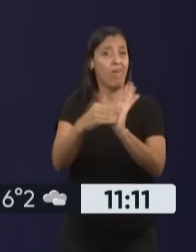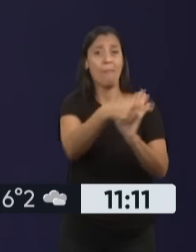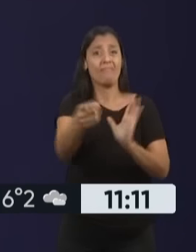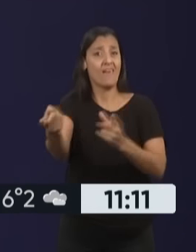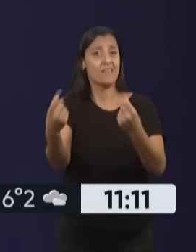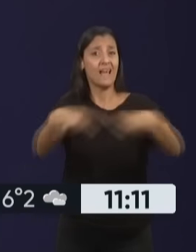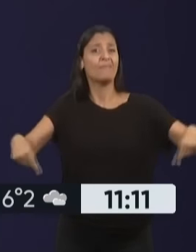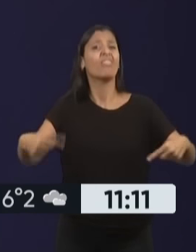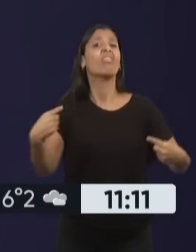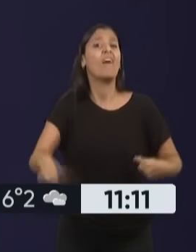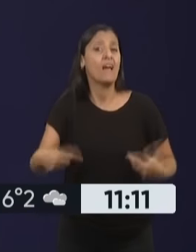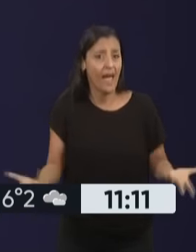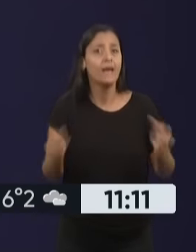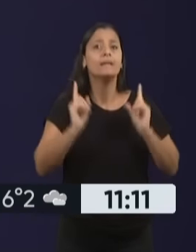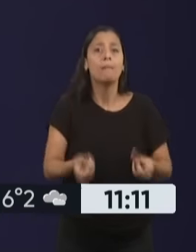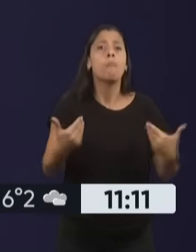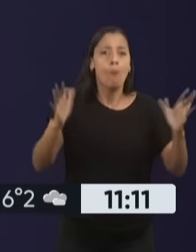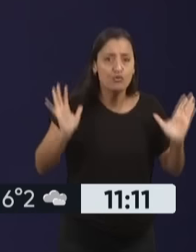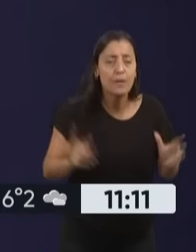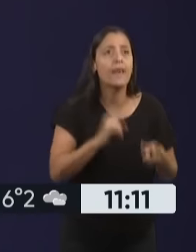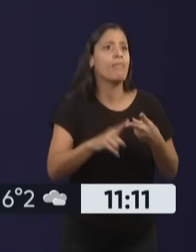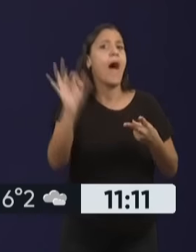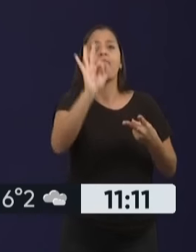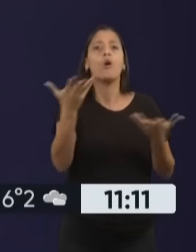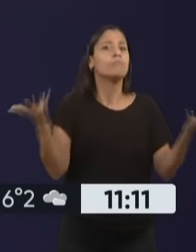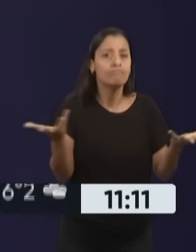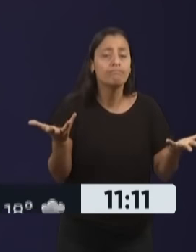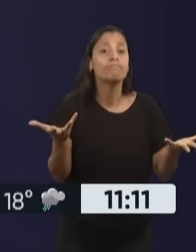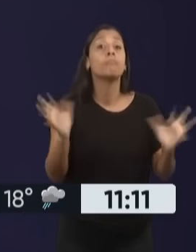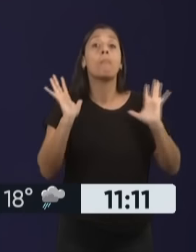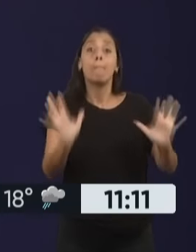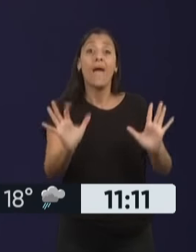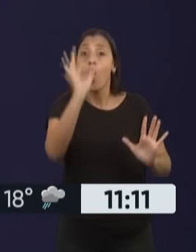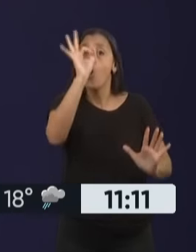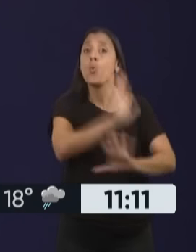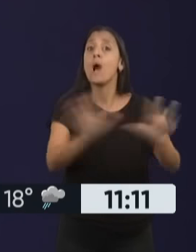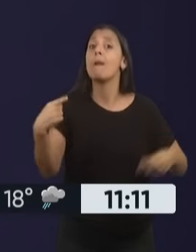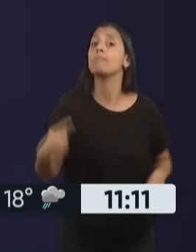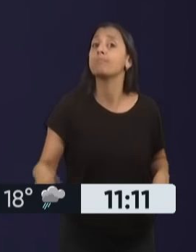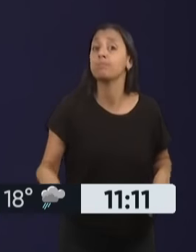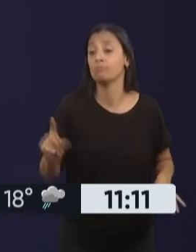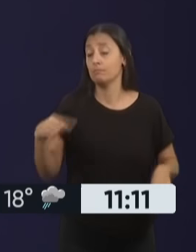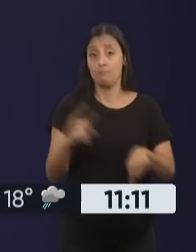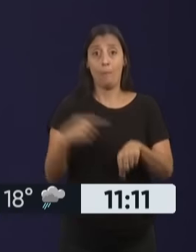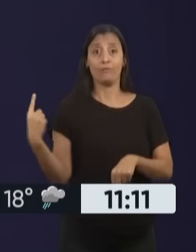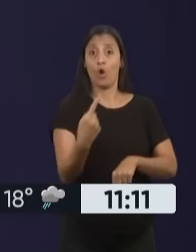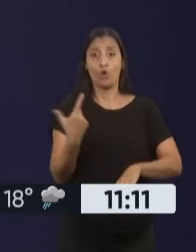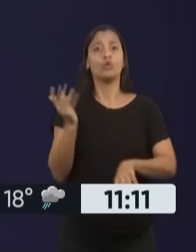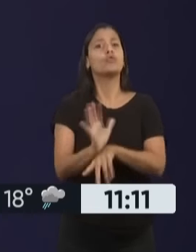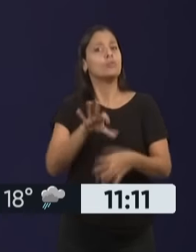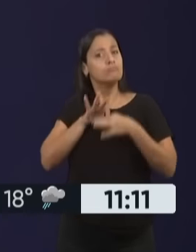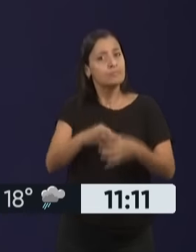necesidades a sus posibilidades y lo que no vas a ver nunca más en la Argentina al menos mientras que nosotros estemos en el